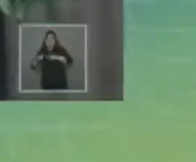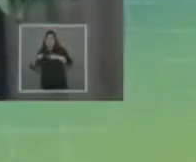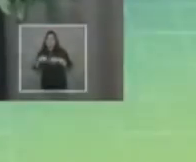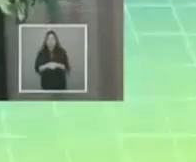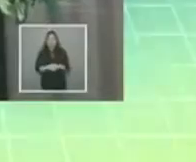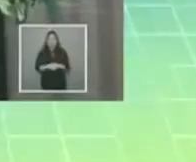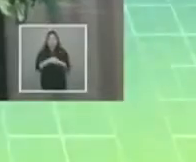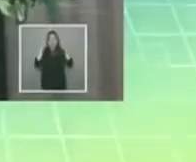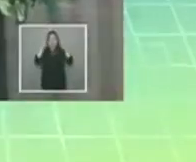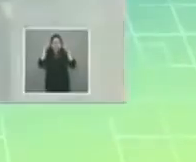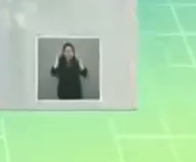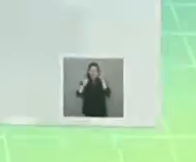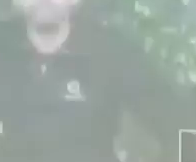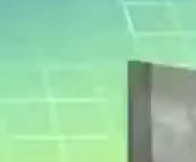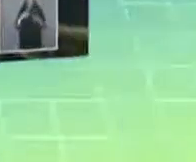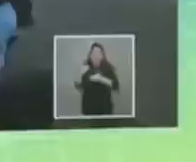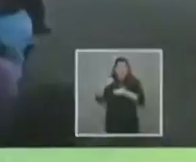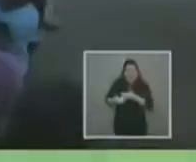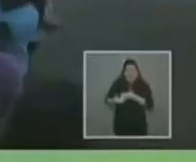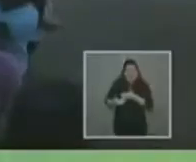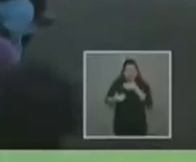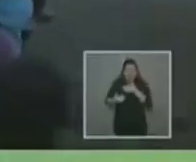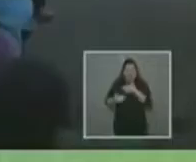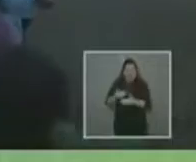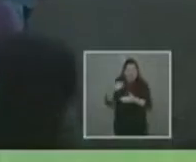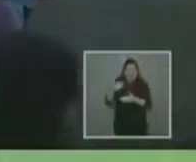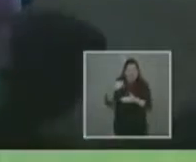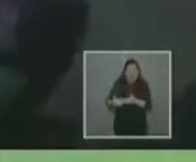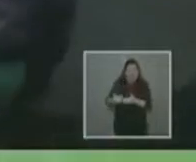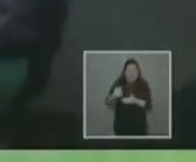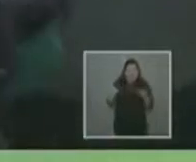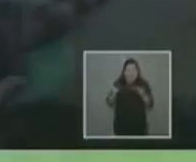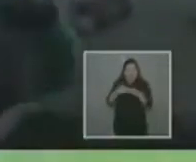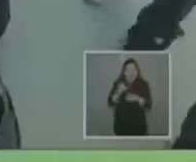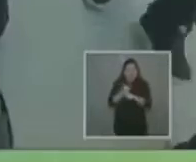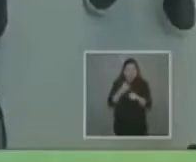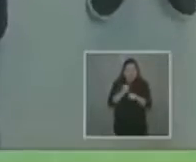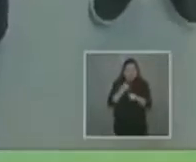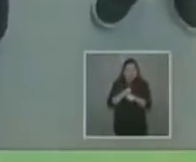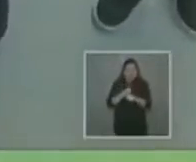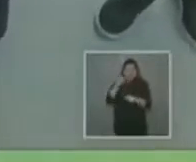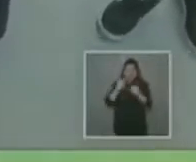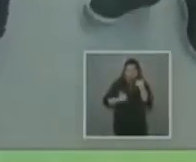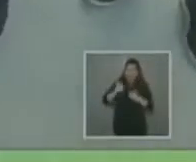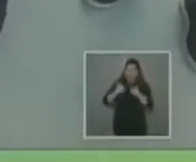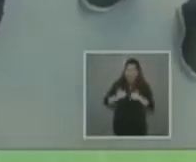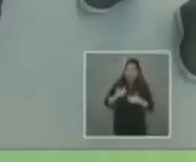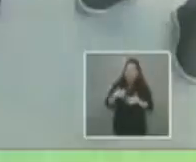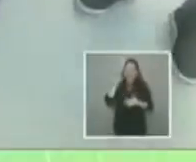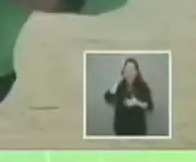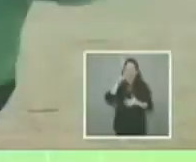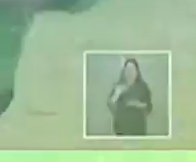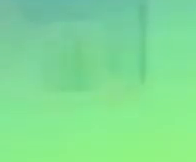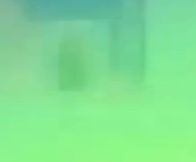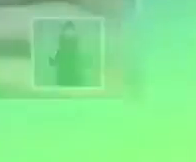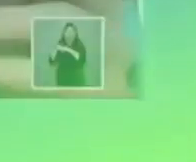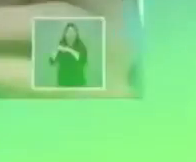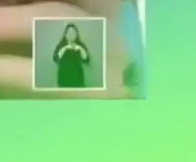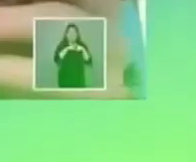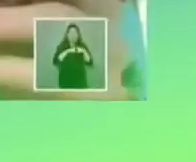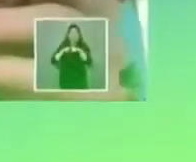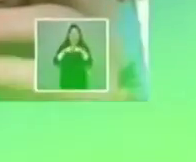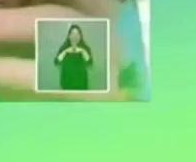planta en Guayaquil, que fue donde recibimos el premio Latinoamérica Verde. Tremendo el trabajo ahí de Aimapu, Víctor